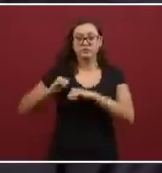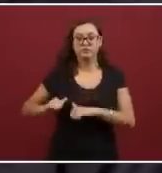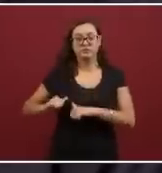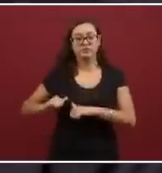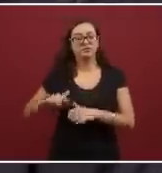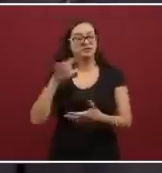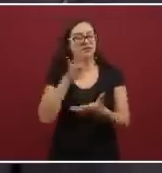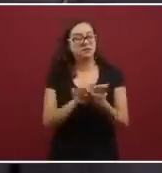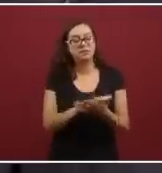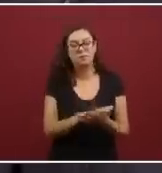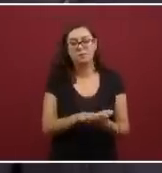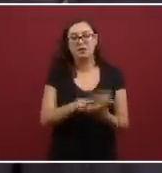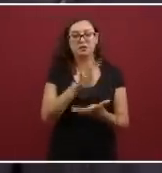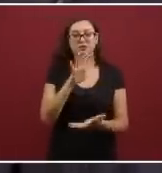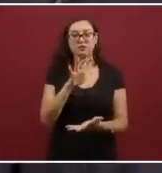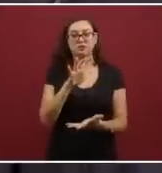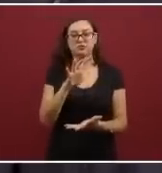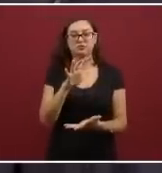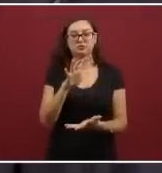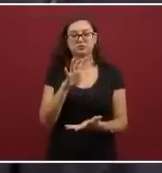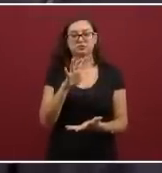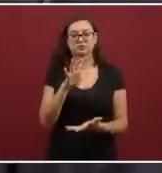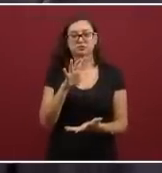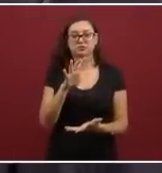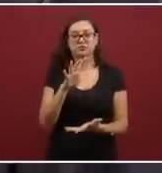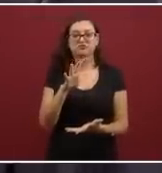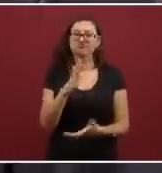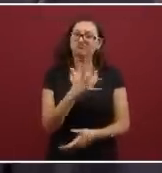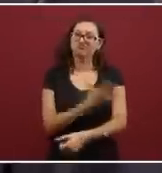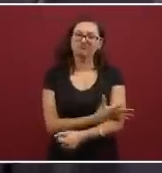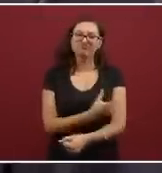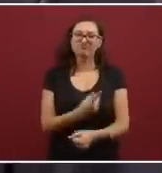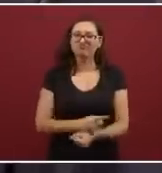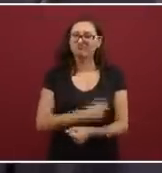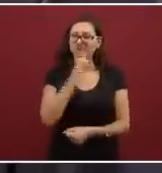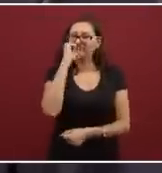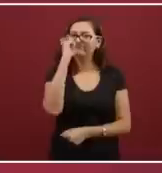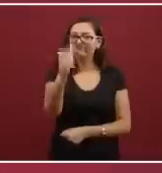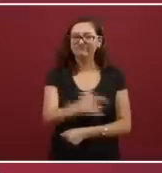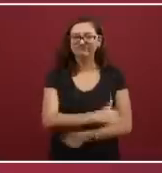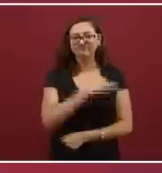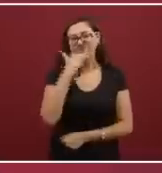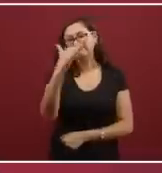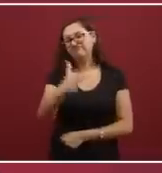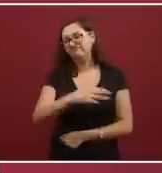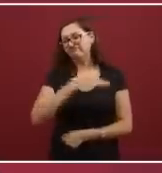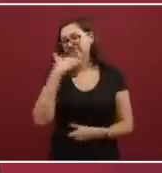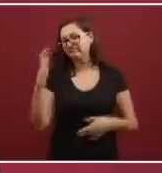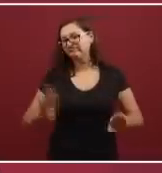la mayoría es gente deshonesta, corrupta.